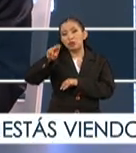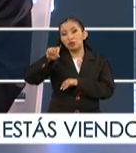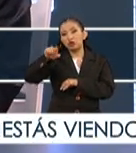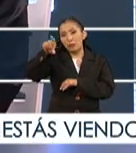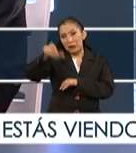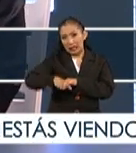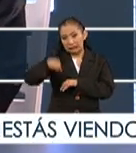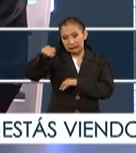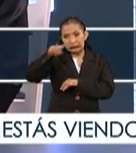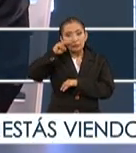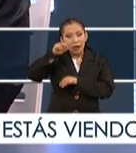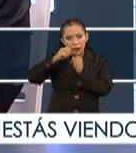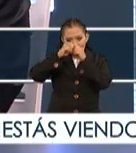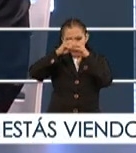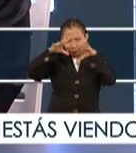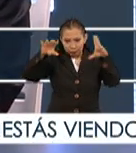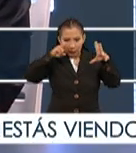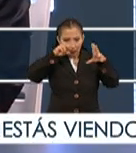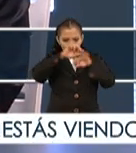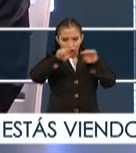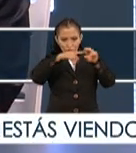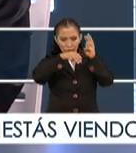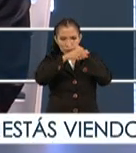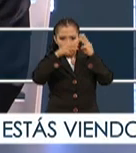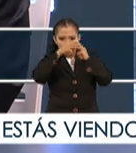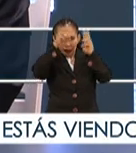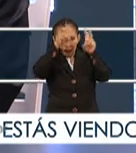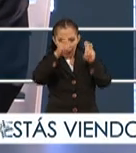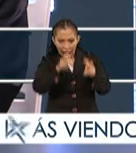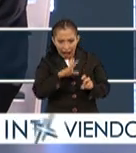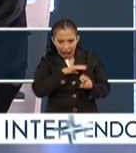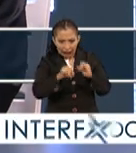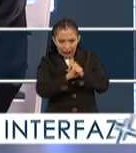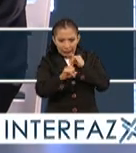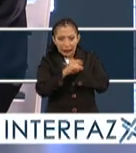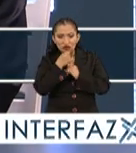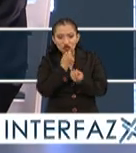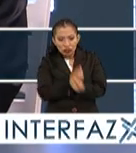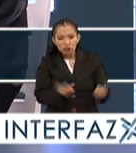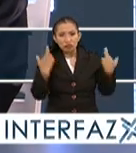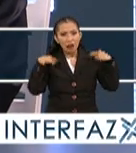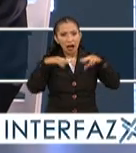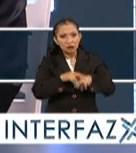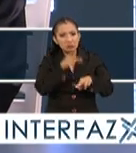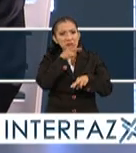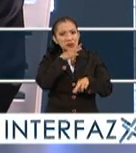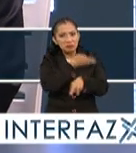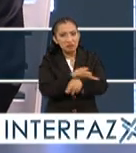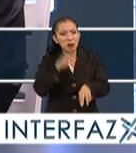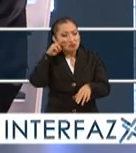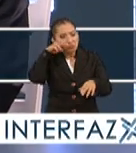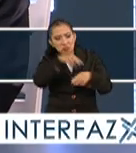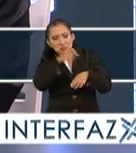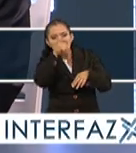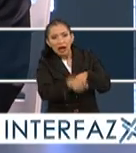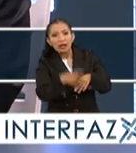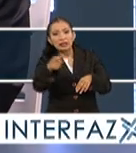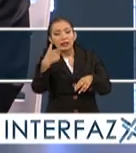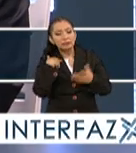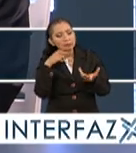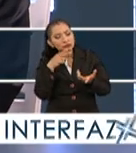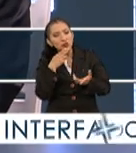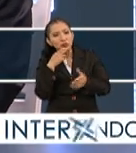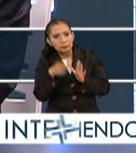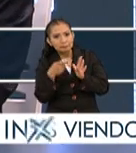www.aprende.edu.mx, donde se pueden consultar todos los recursos digitales, los niños, los maestros, los padres de familia, y que se van a